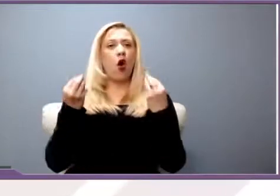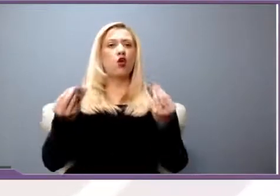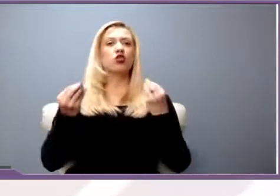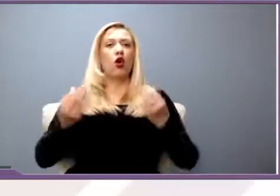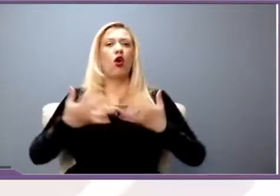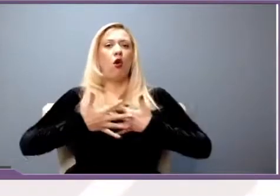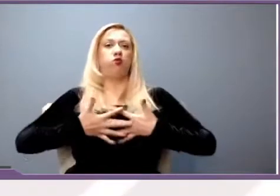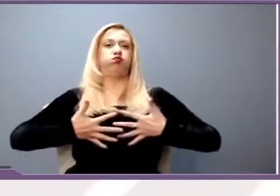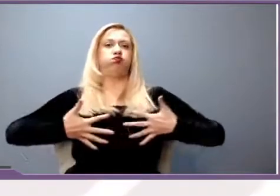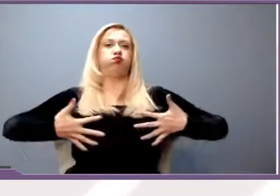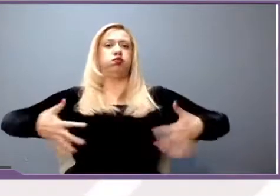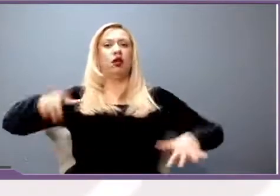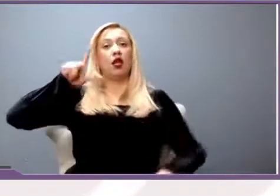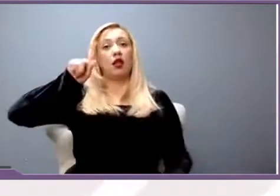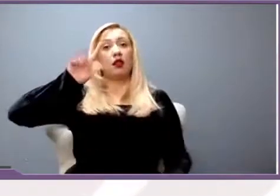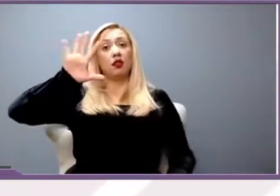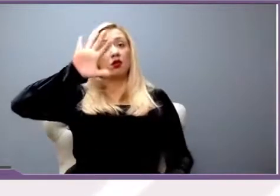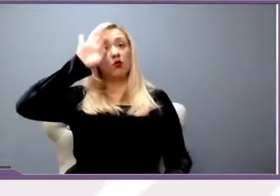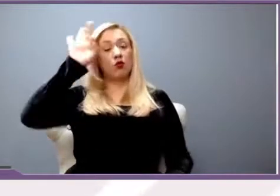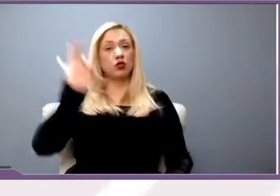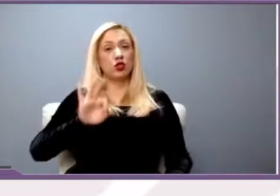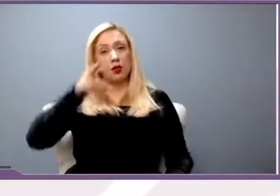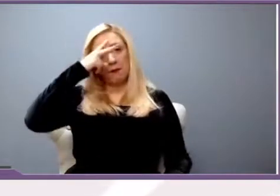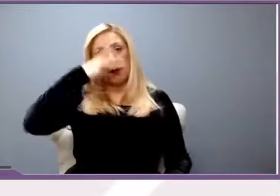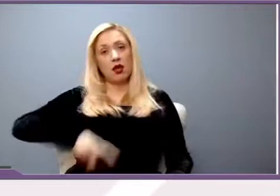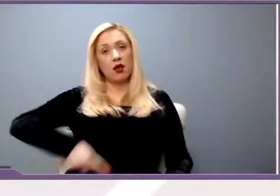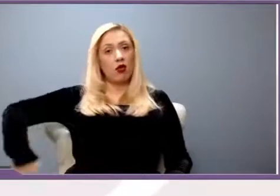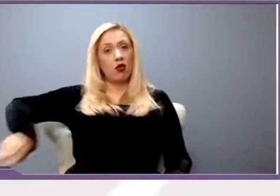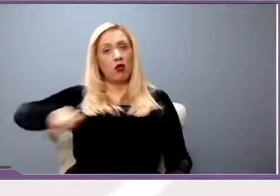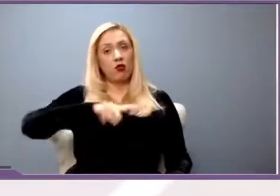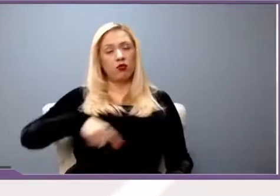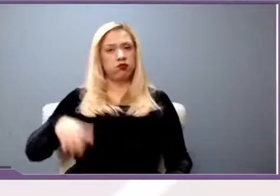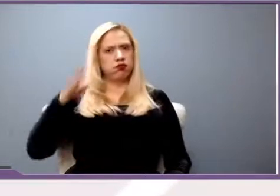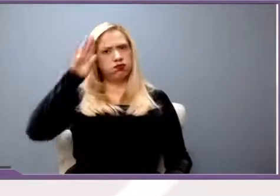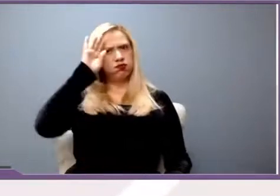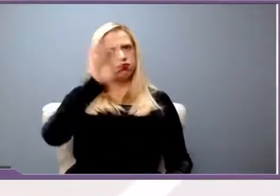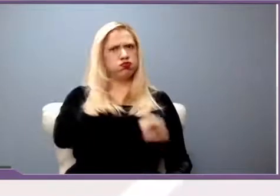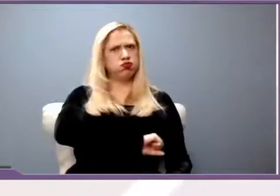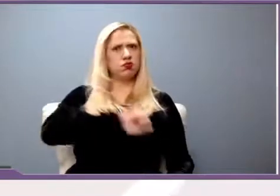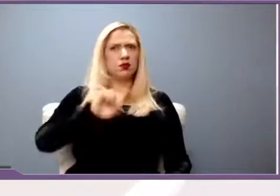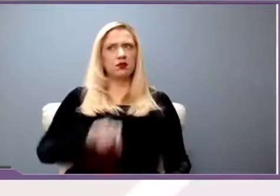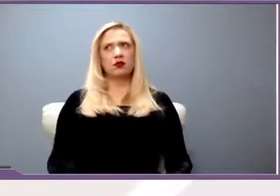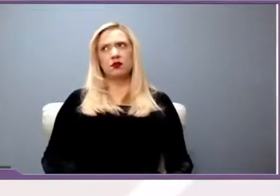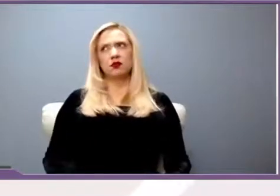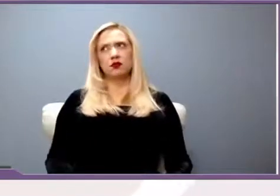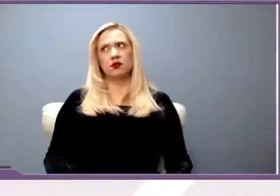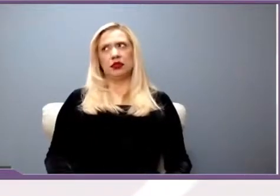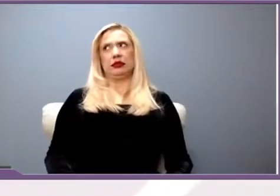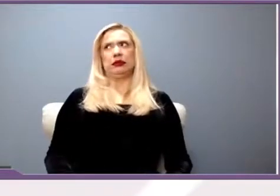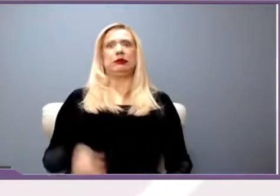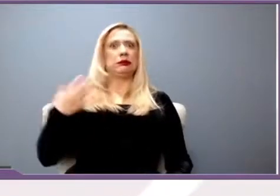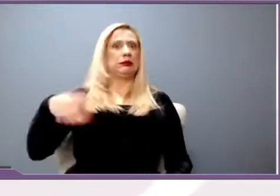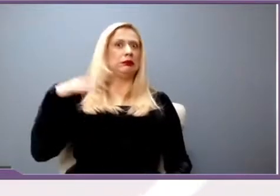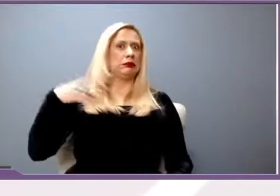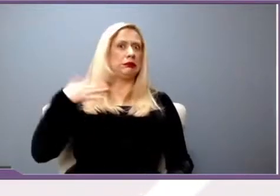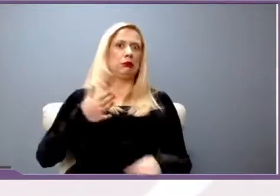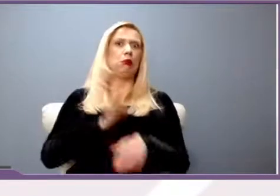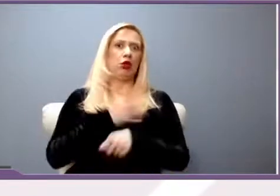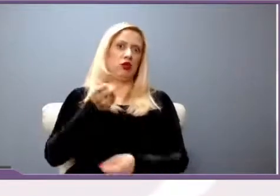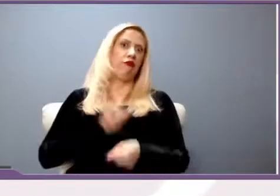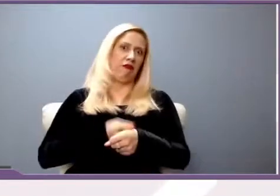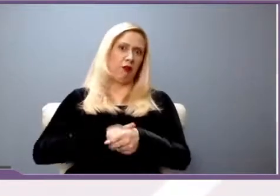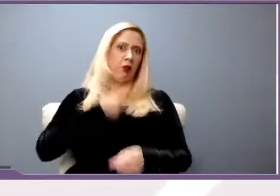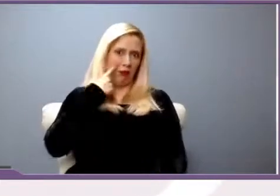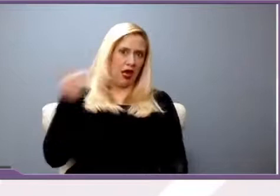se plantean el 75%, no sé, un porcentaje elevadísimo, ¿no? Que claro que lo hace ver súper alarmante, pero no están